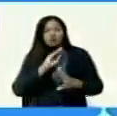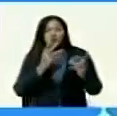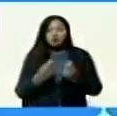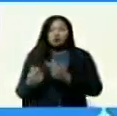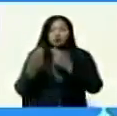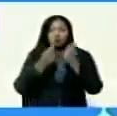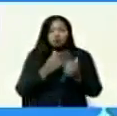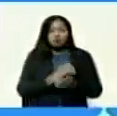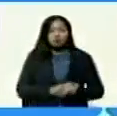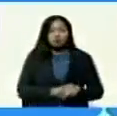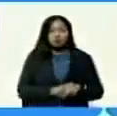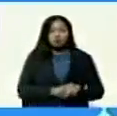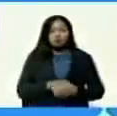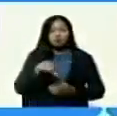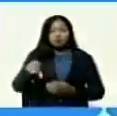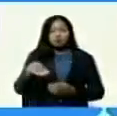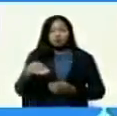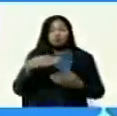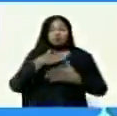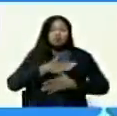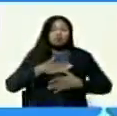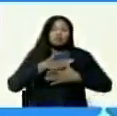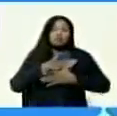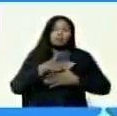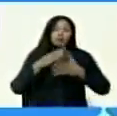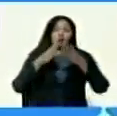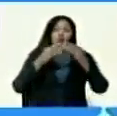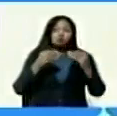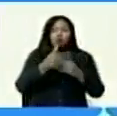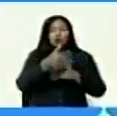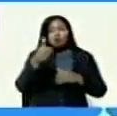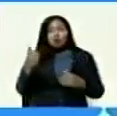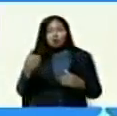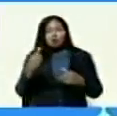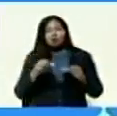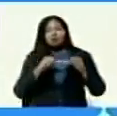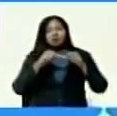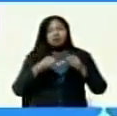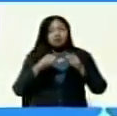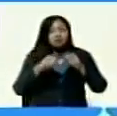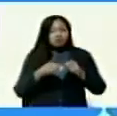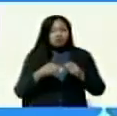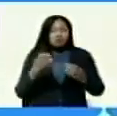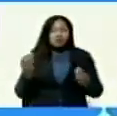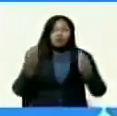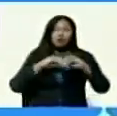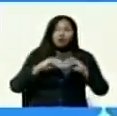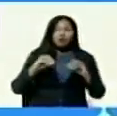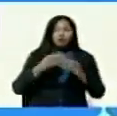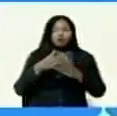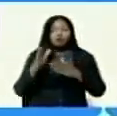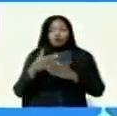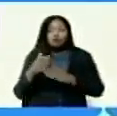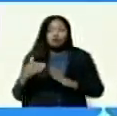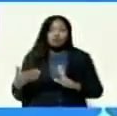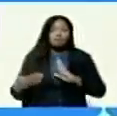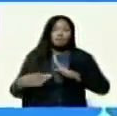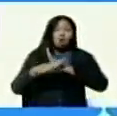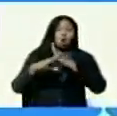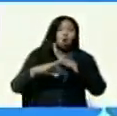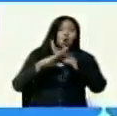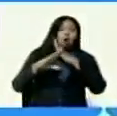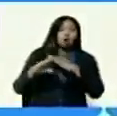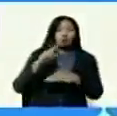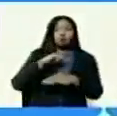económico, que el estado de bienestar para todos y para todas siga consolidándose a pesar del peor bloqueo criminal que